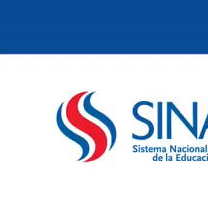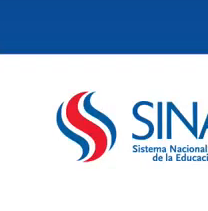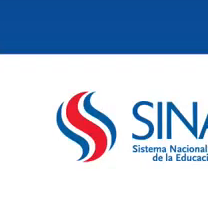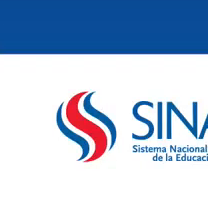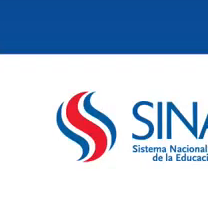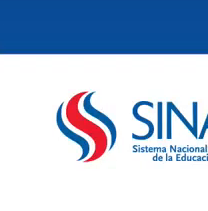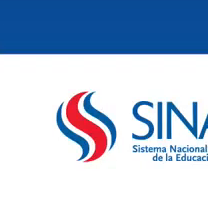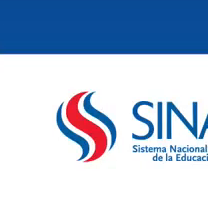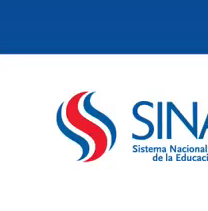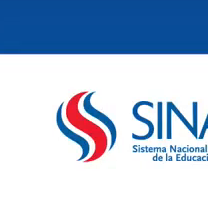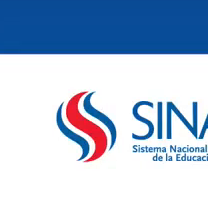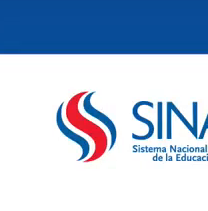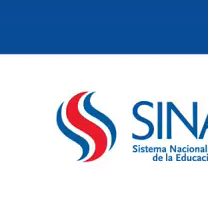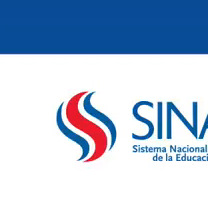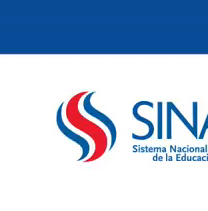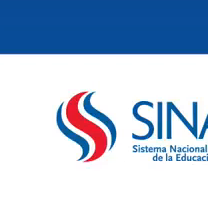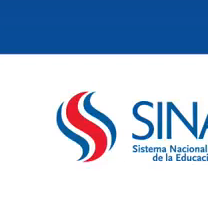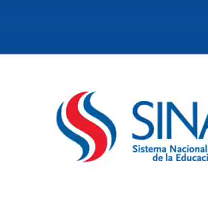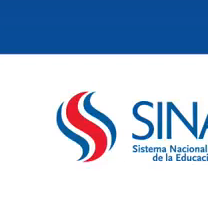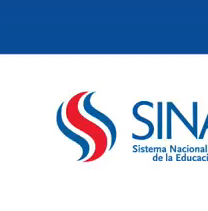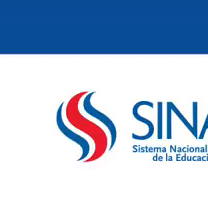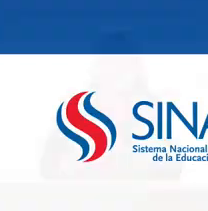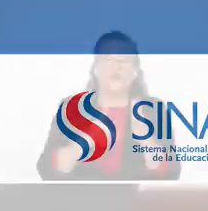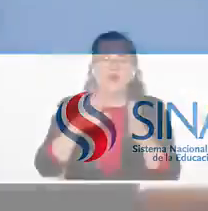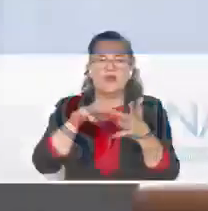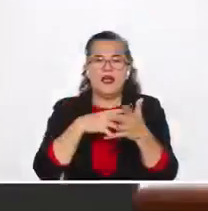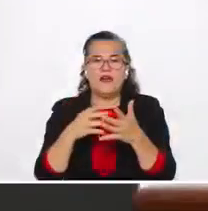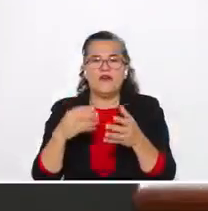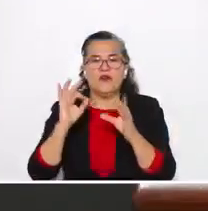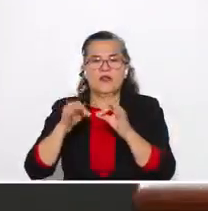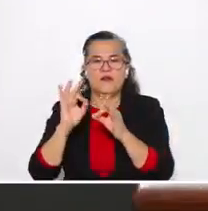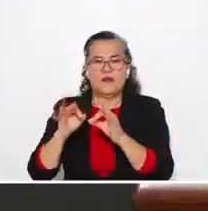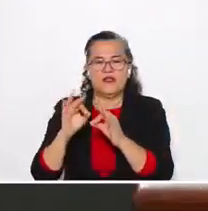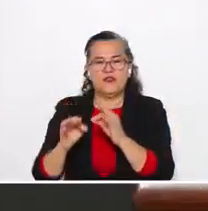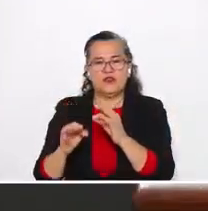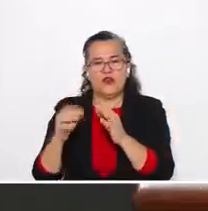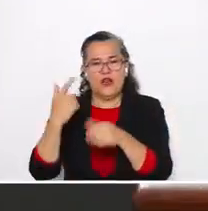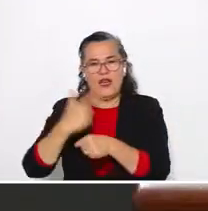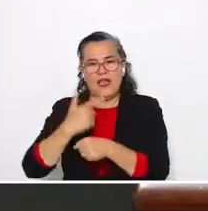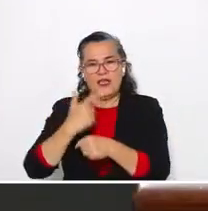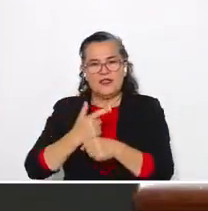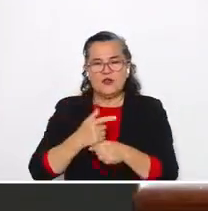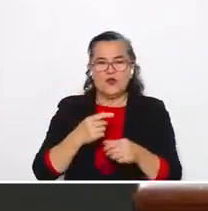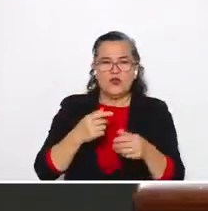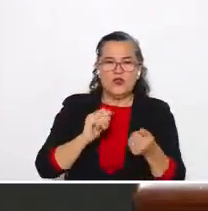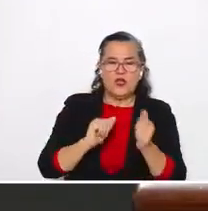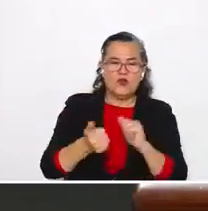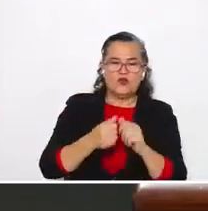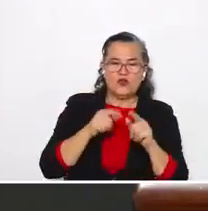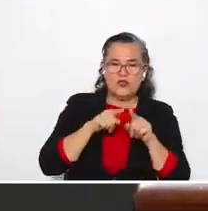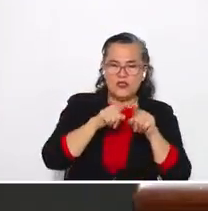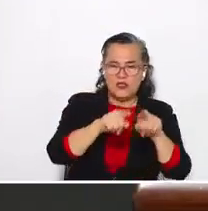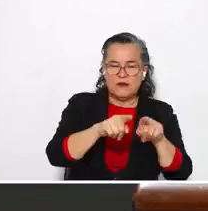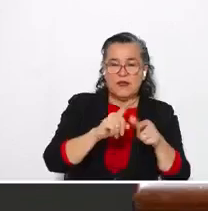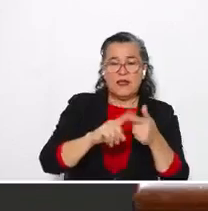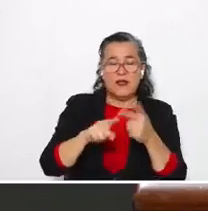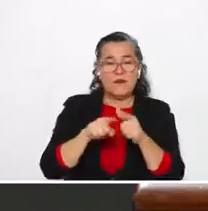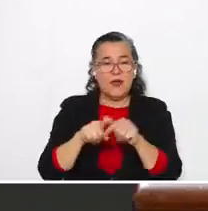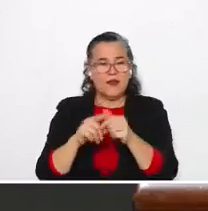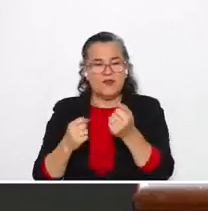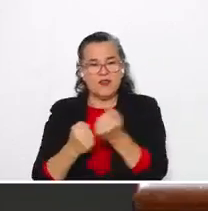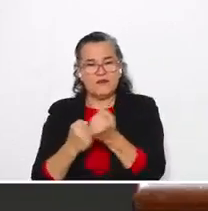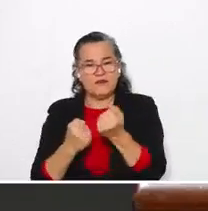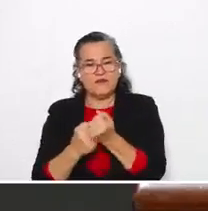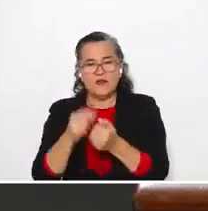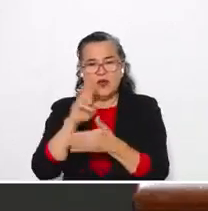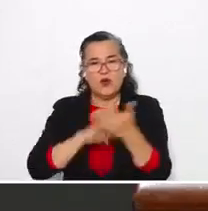externos de servicios como diseño gráfico, interpretación lesco, traducción simultánea, diseño de escenario, entre otros. Queremos destacar también el respaldo que SINAES